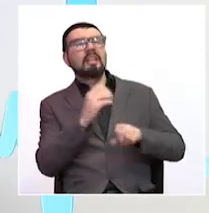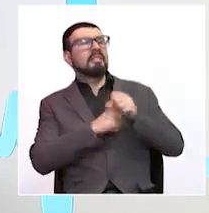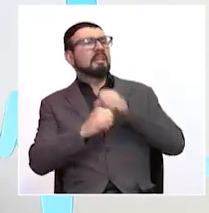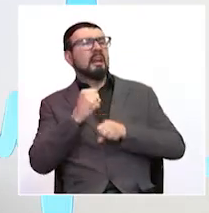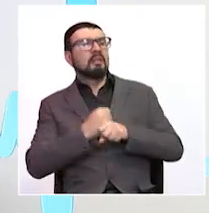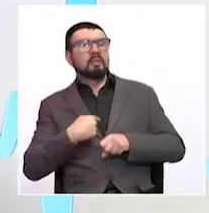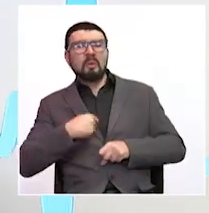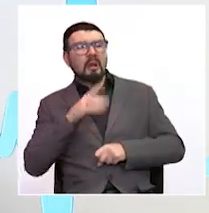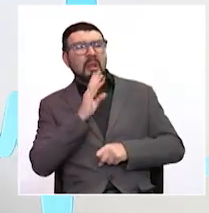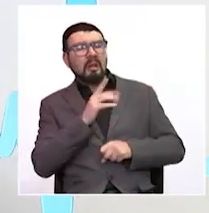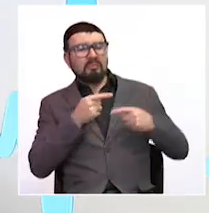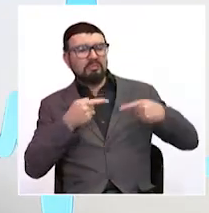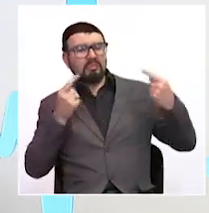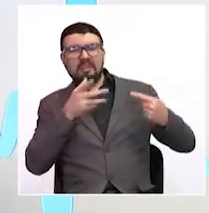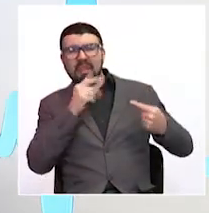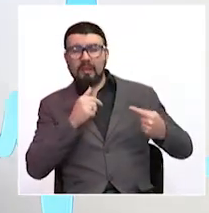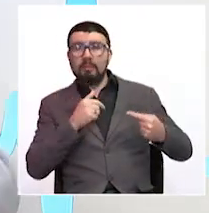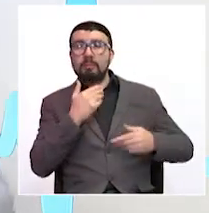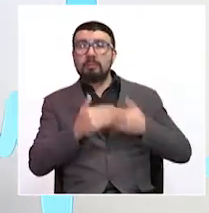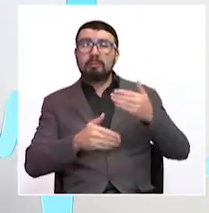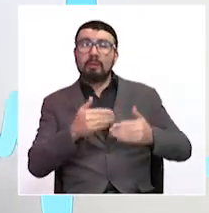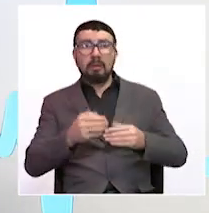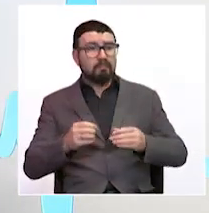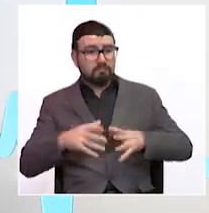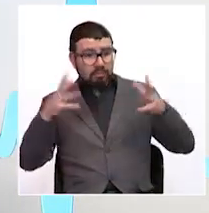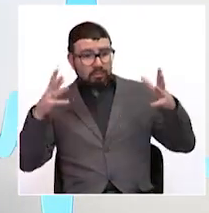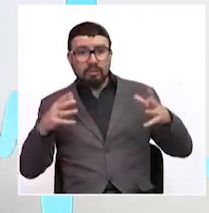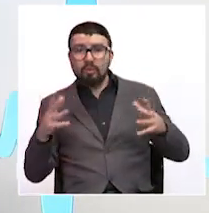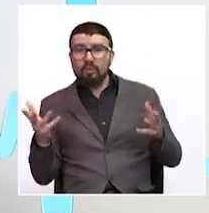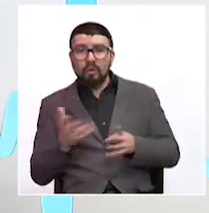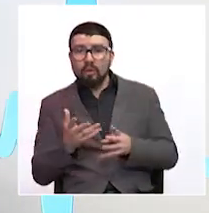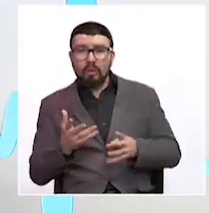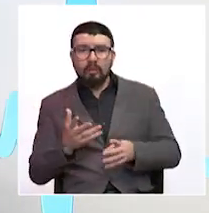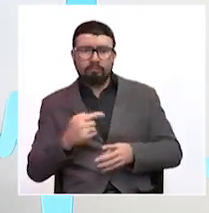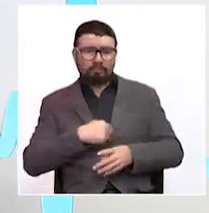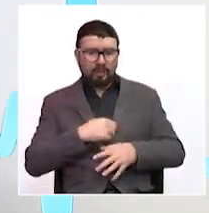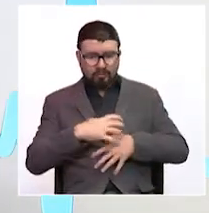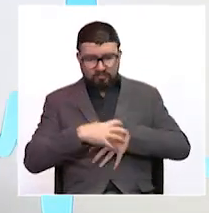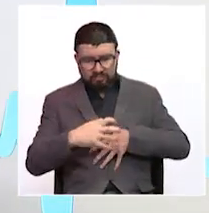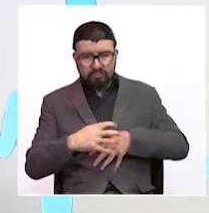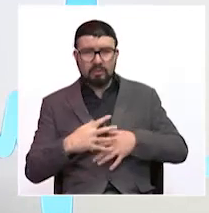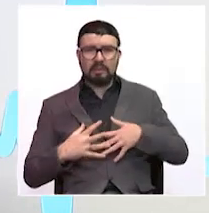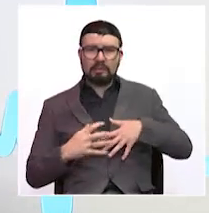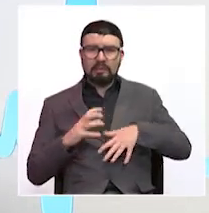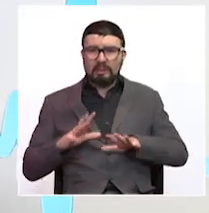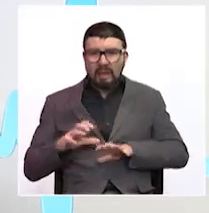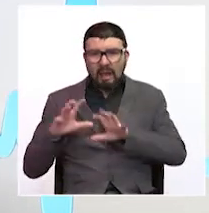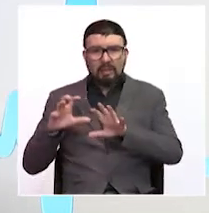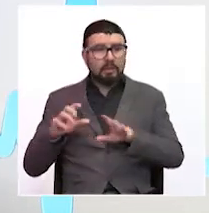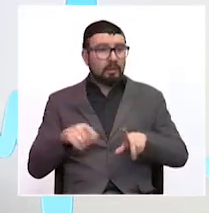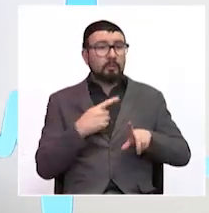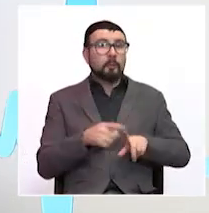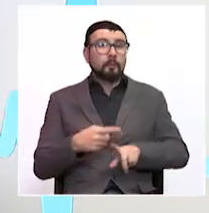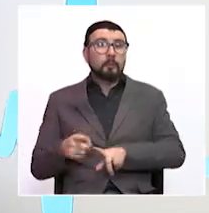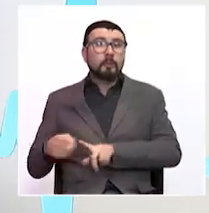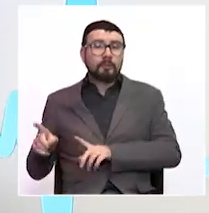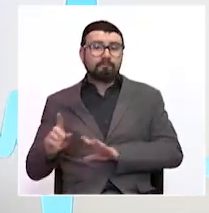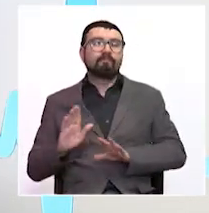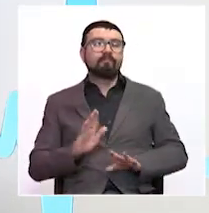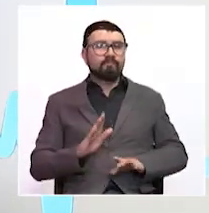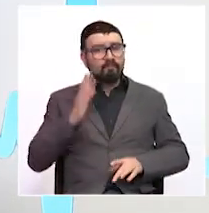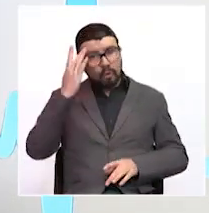vamos llenando de cosas que revienta donde revientan acá tumores cáncer quistes y tantas cosas y tratamos